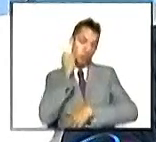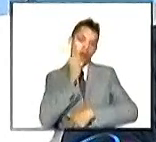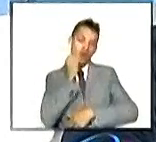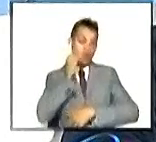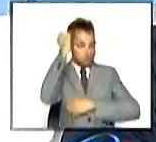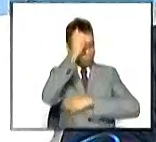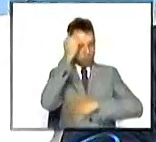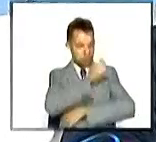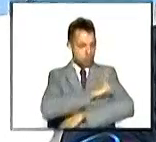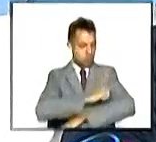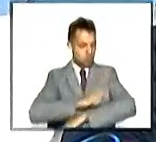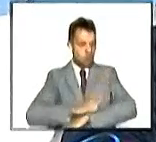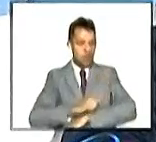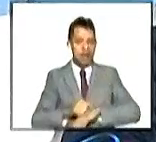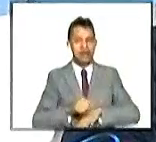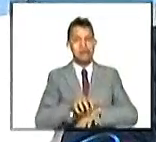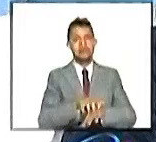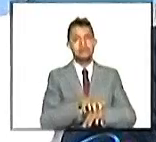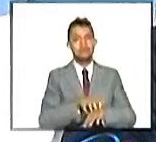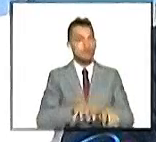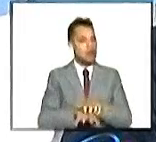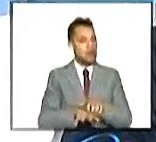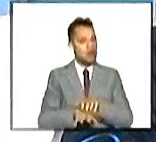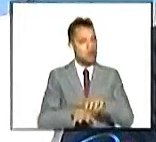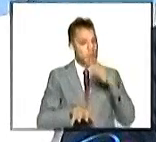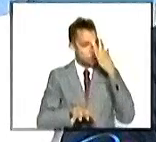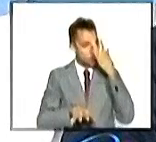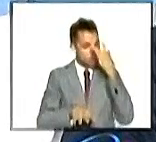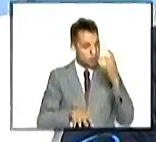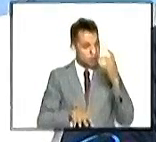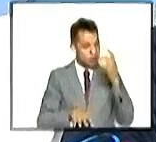estado nutricional y de intoxicación de la persona.